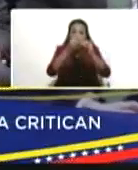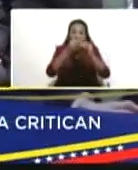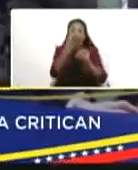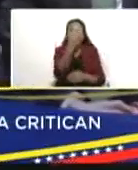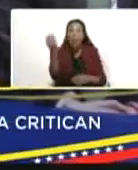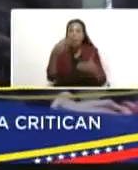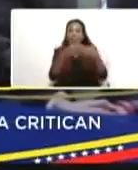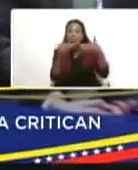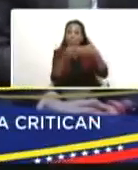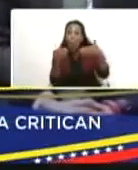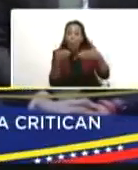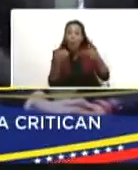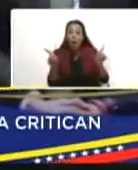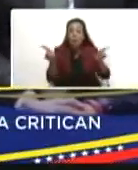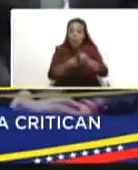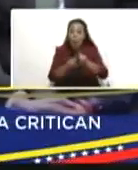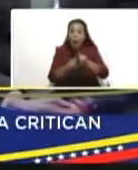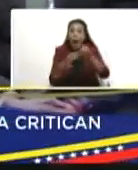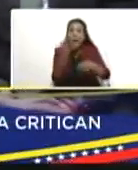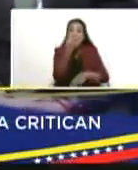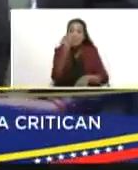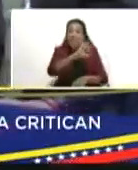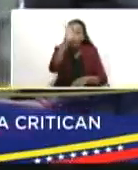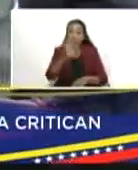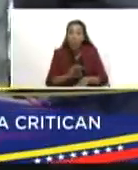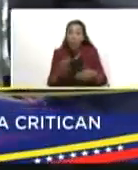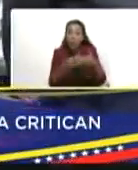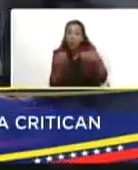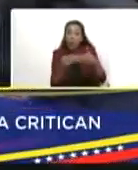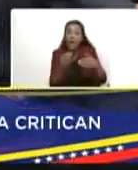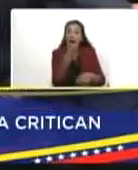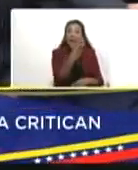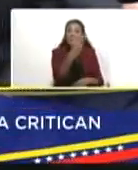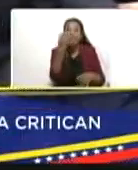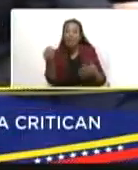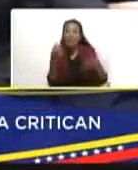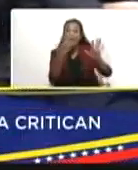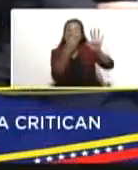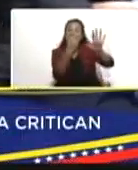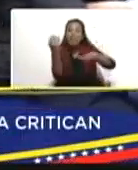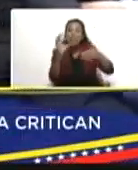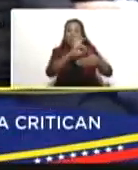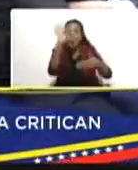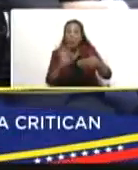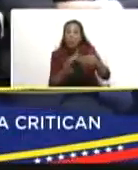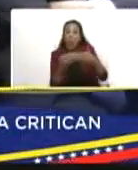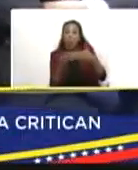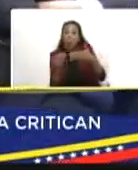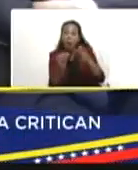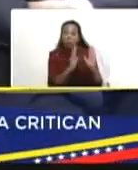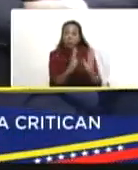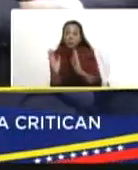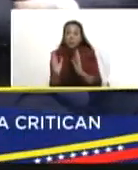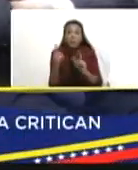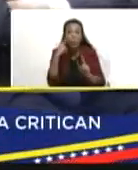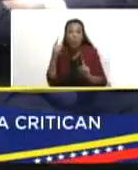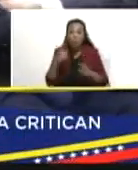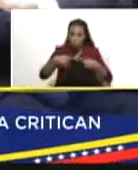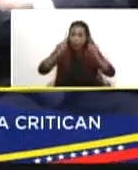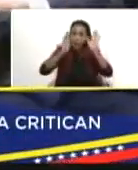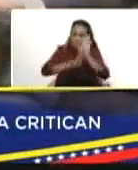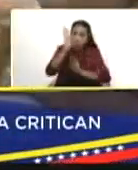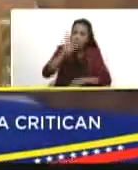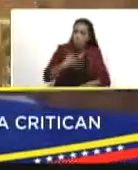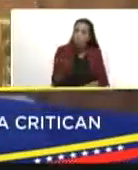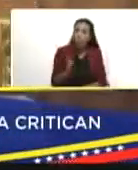40 el equivalente y el 30 pasamos a 7 y lo sostuvimos y fue un